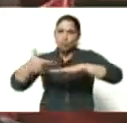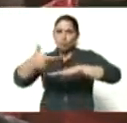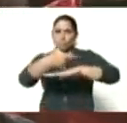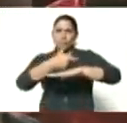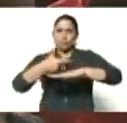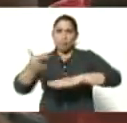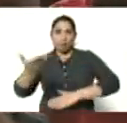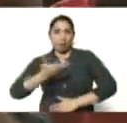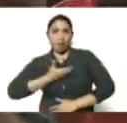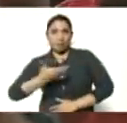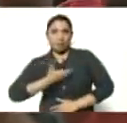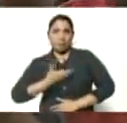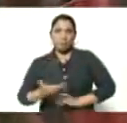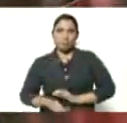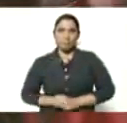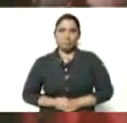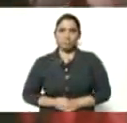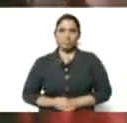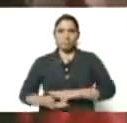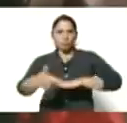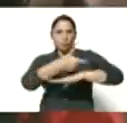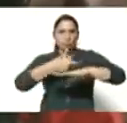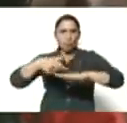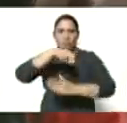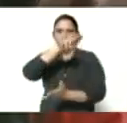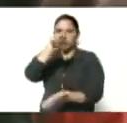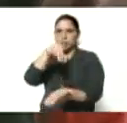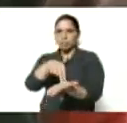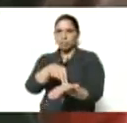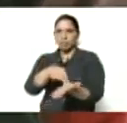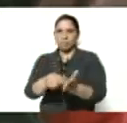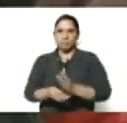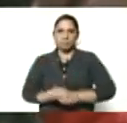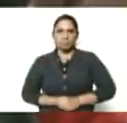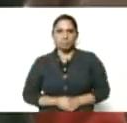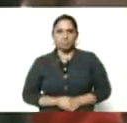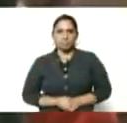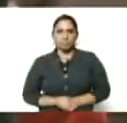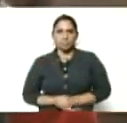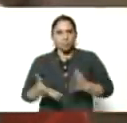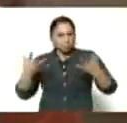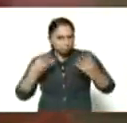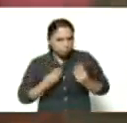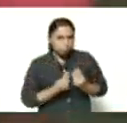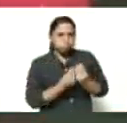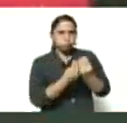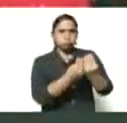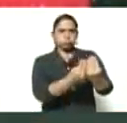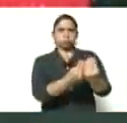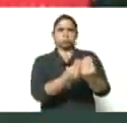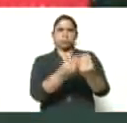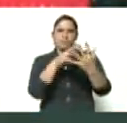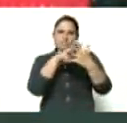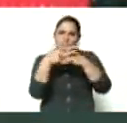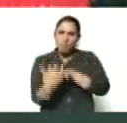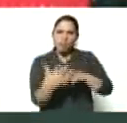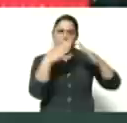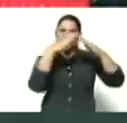las alcaldías, desde el gobierno nacional, de haberlo acompañado desde el hogar, desde la familia.